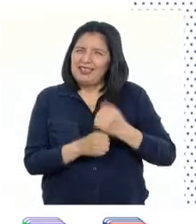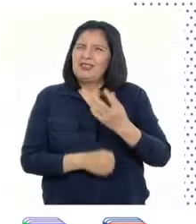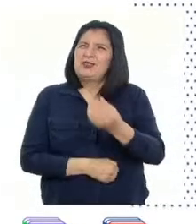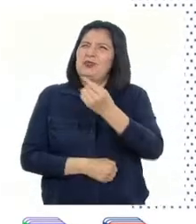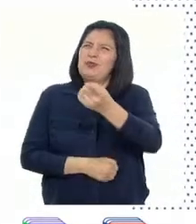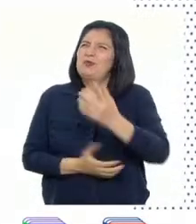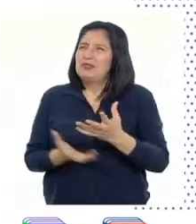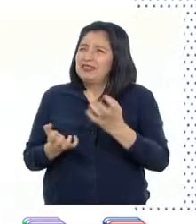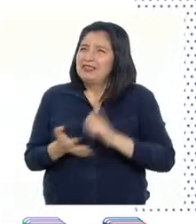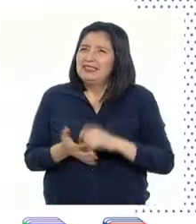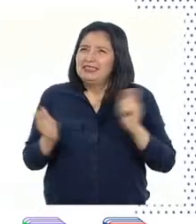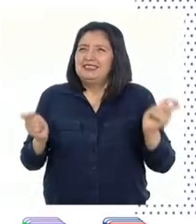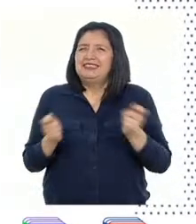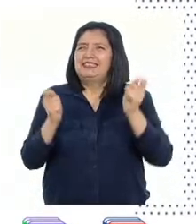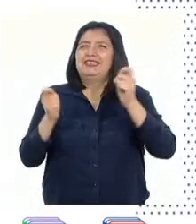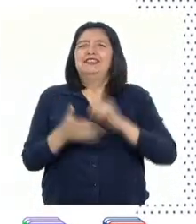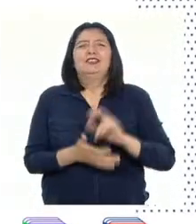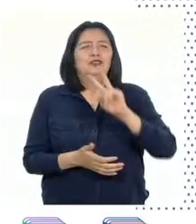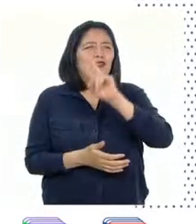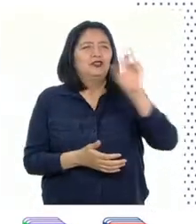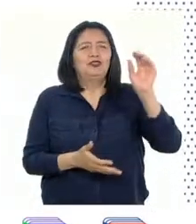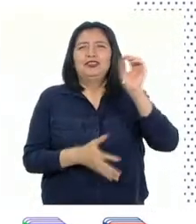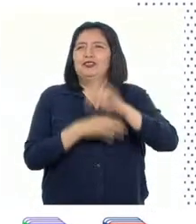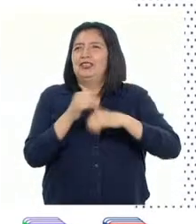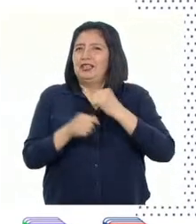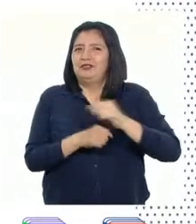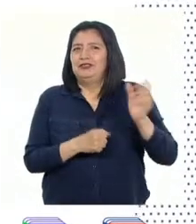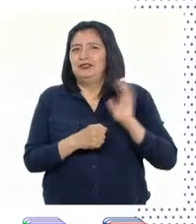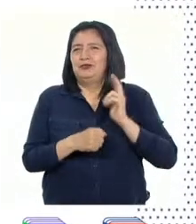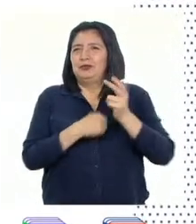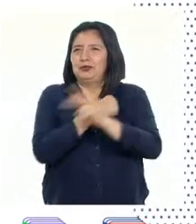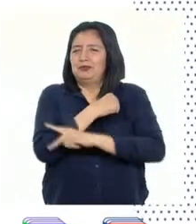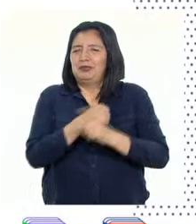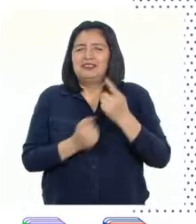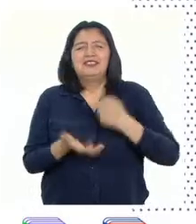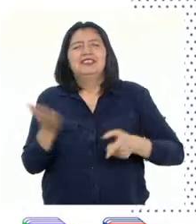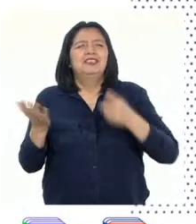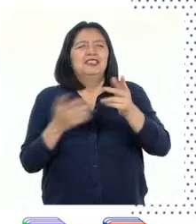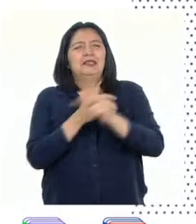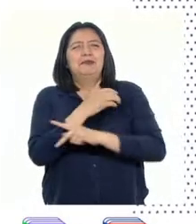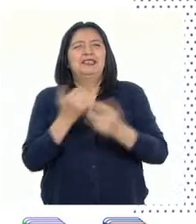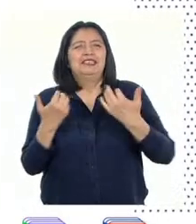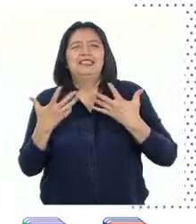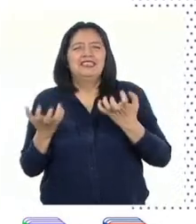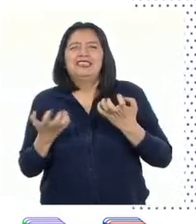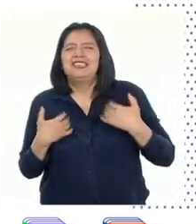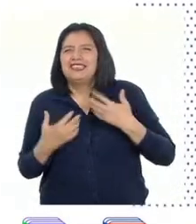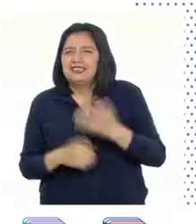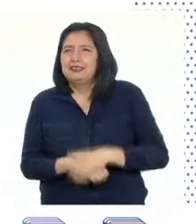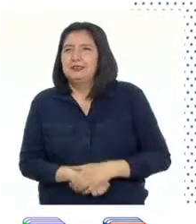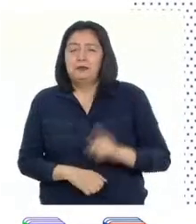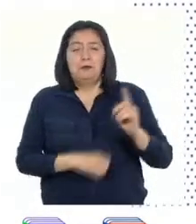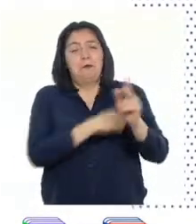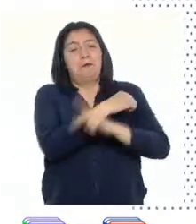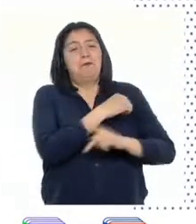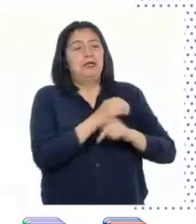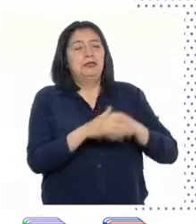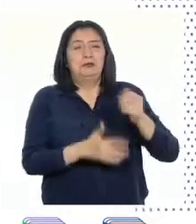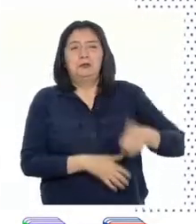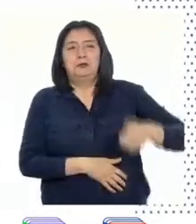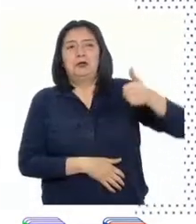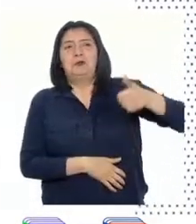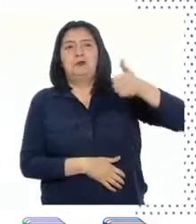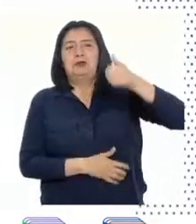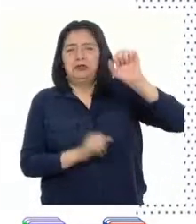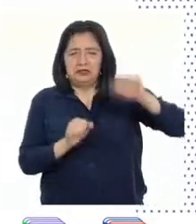¿cómo quisieran que celebráramos el bicentenario de nuestro país? ¿Qué país quieren tener? Un país con